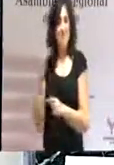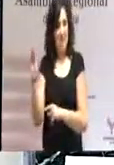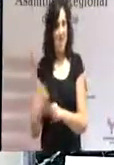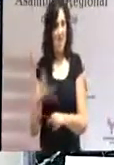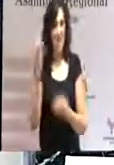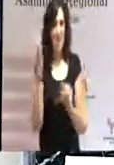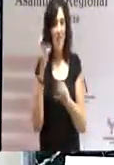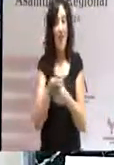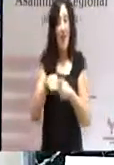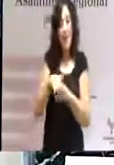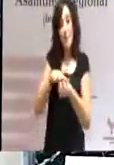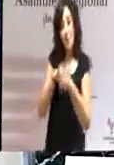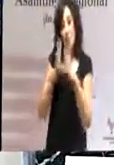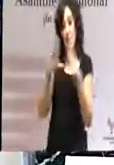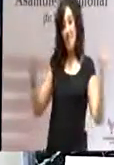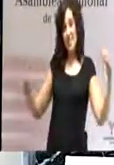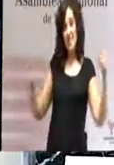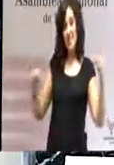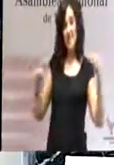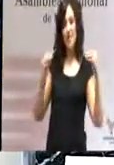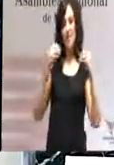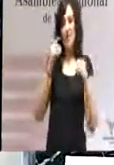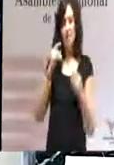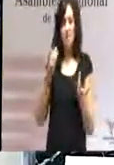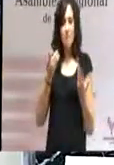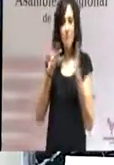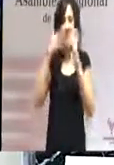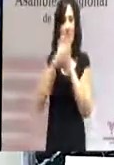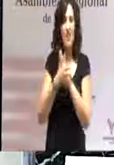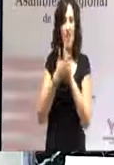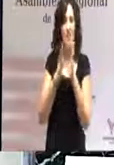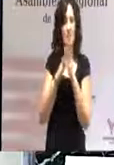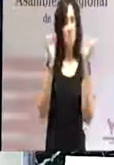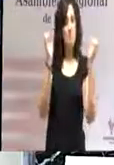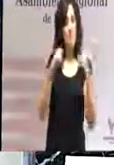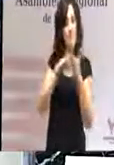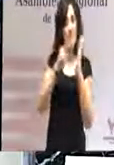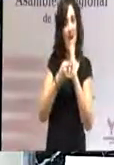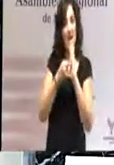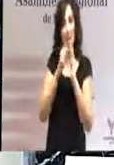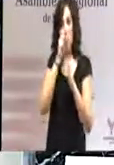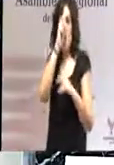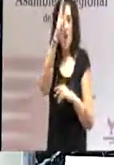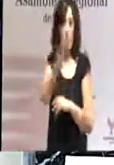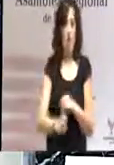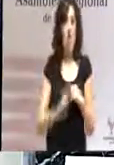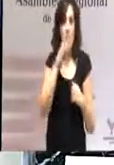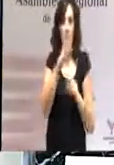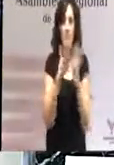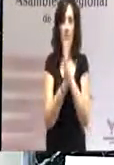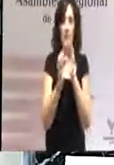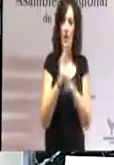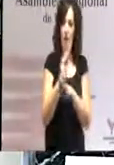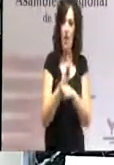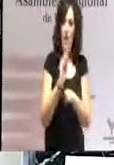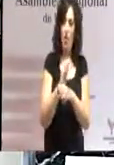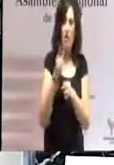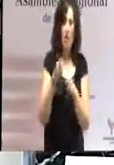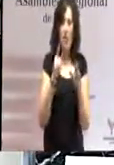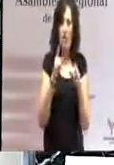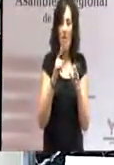ámbito universitario, sería un error entender que la firma del plan plurianual de financiación resuelve el problema. Un plan, por